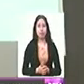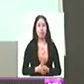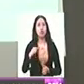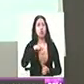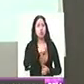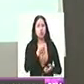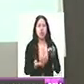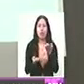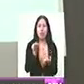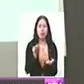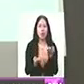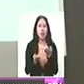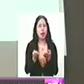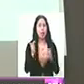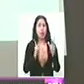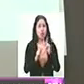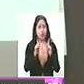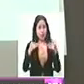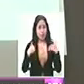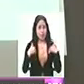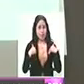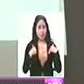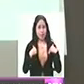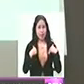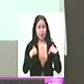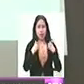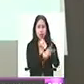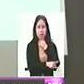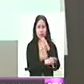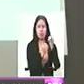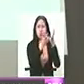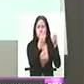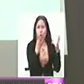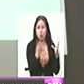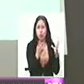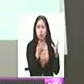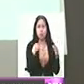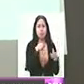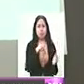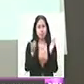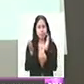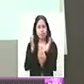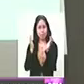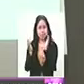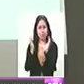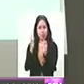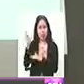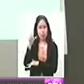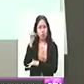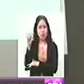analizamos la población que tienen los países más afectados y hacemos una comparación y